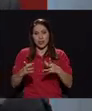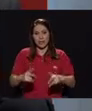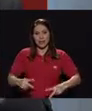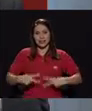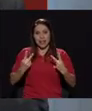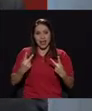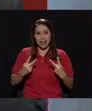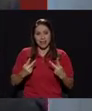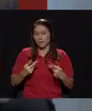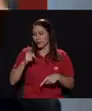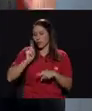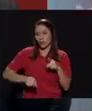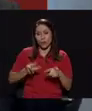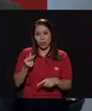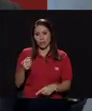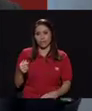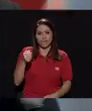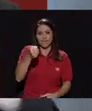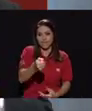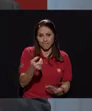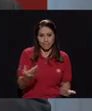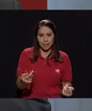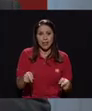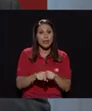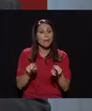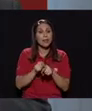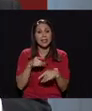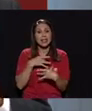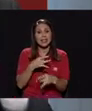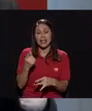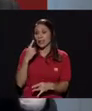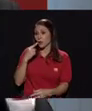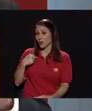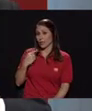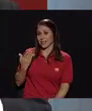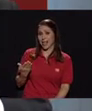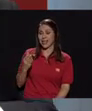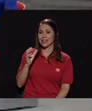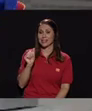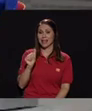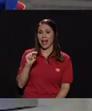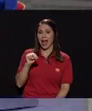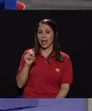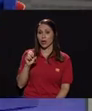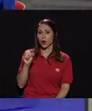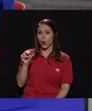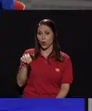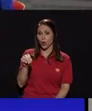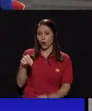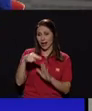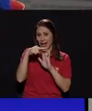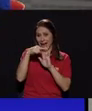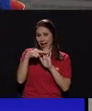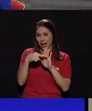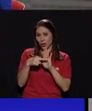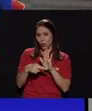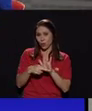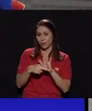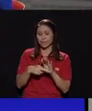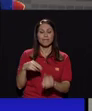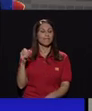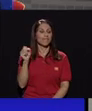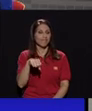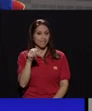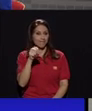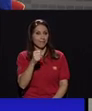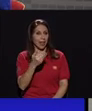recursos. Otro ejemplo interesante, lo que Maureen nos decía, lo de los cánones, ¿no? Sí, claro. Ahora, en uno de los